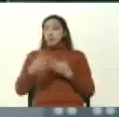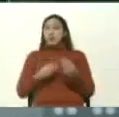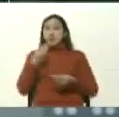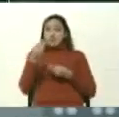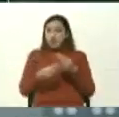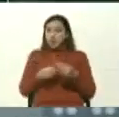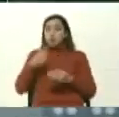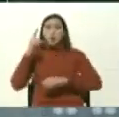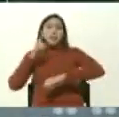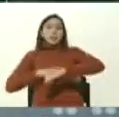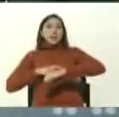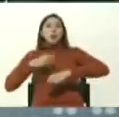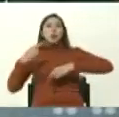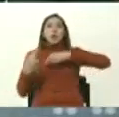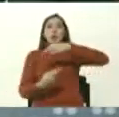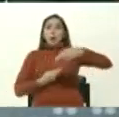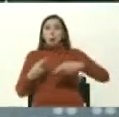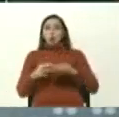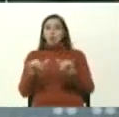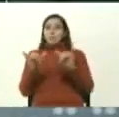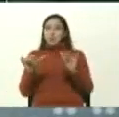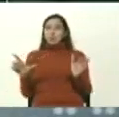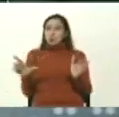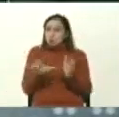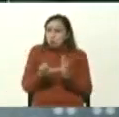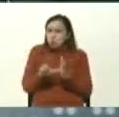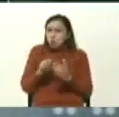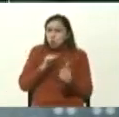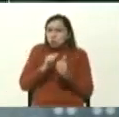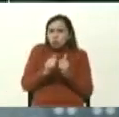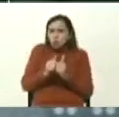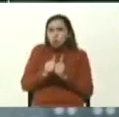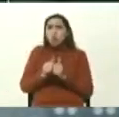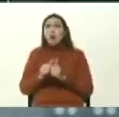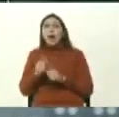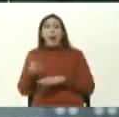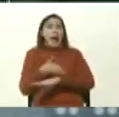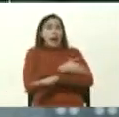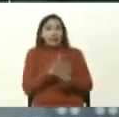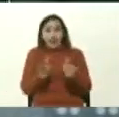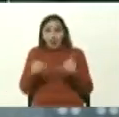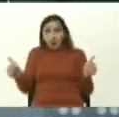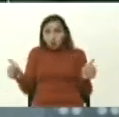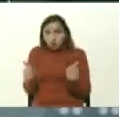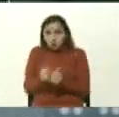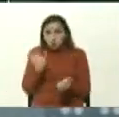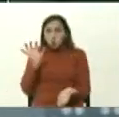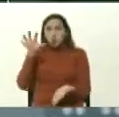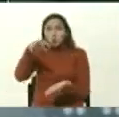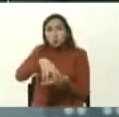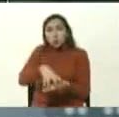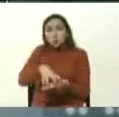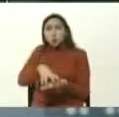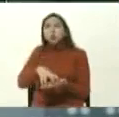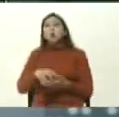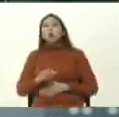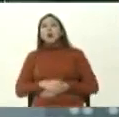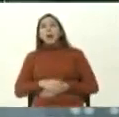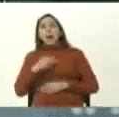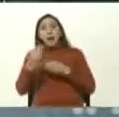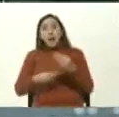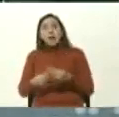en revolución. De allí, de un liceo deportivo en el estado Anzoátegui, Mervin, salió nuestra reina de